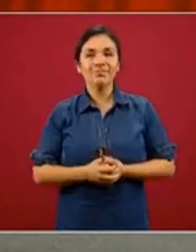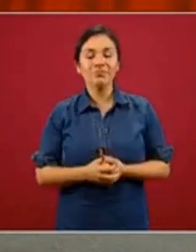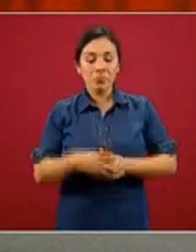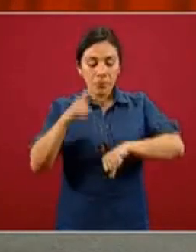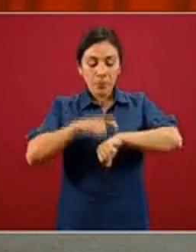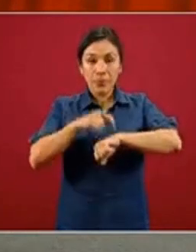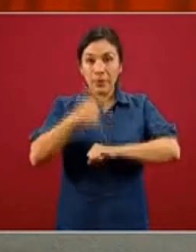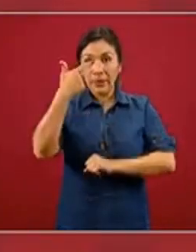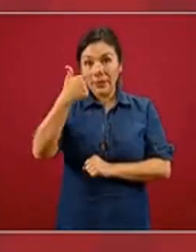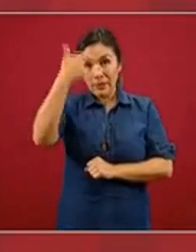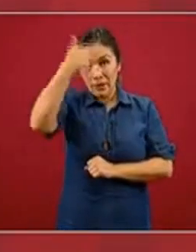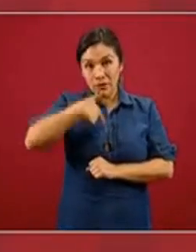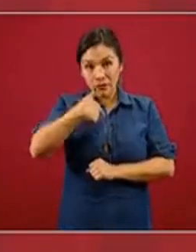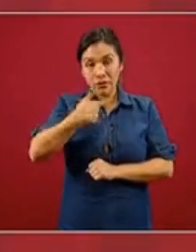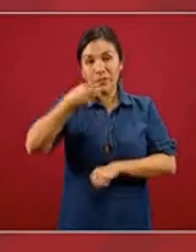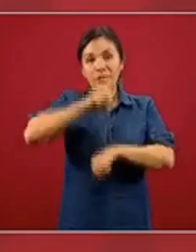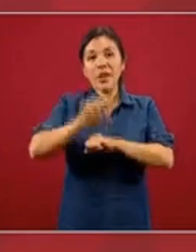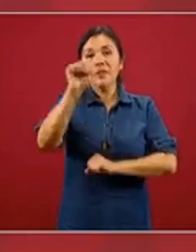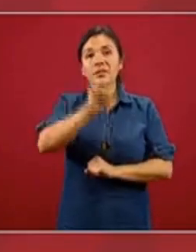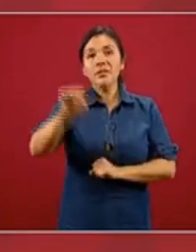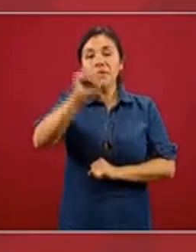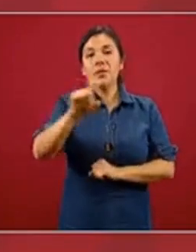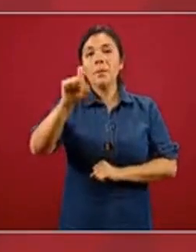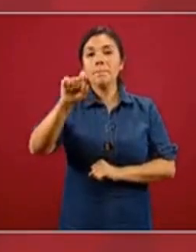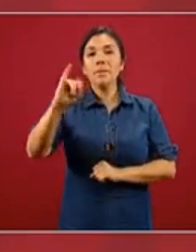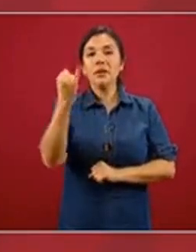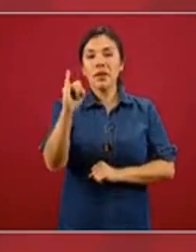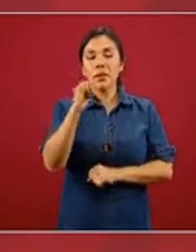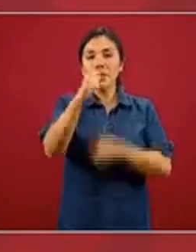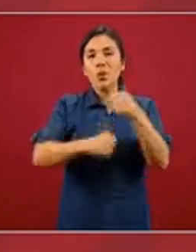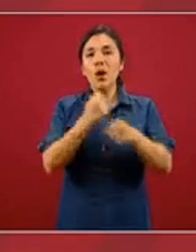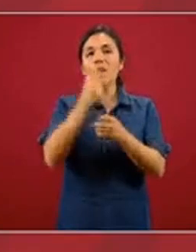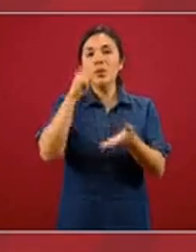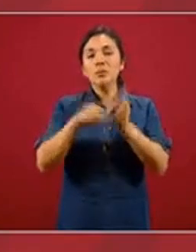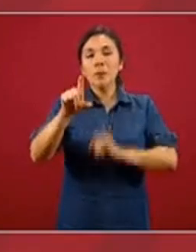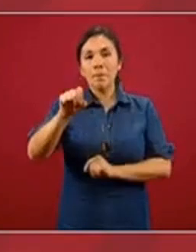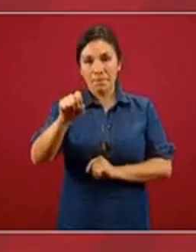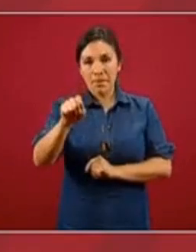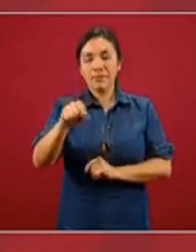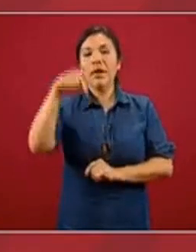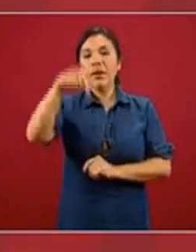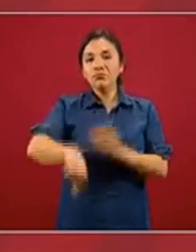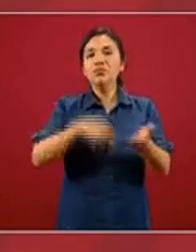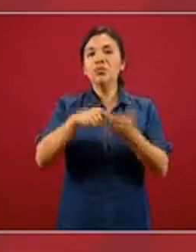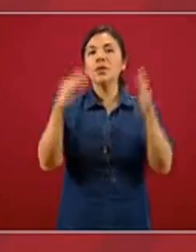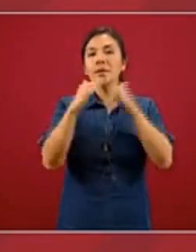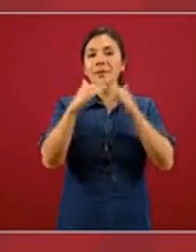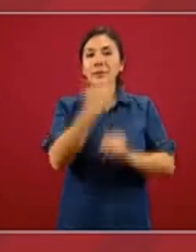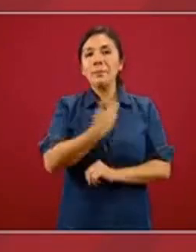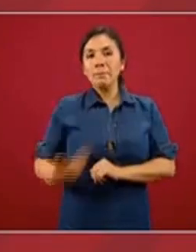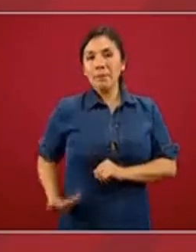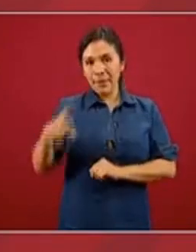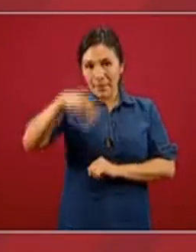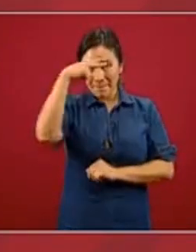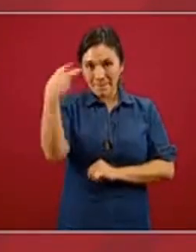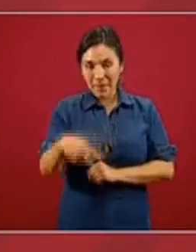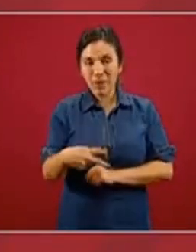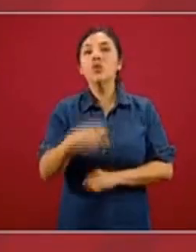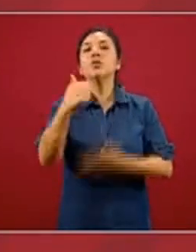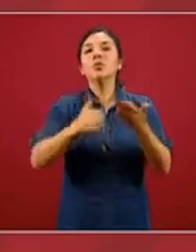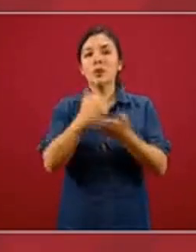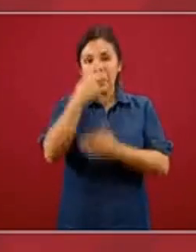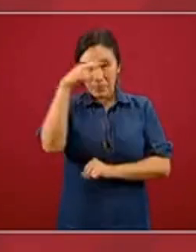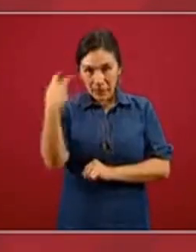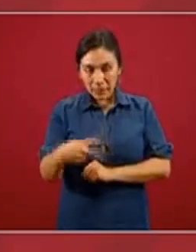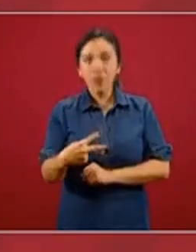Son las 19 horas del sábado 20 de junio de 2020. Estamos en el Palacio Nacional de México, en la